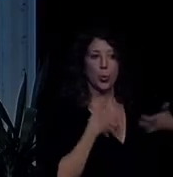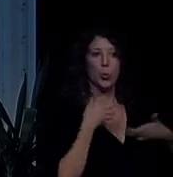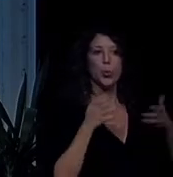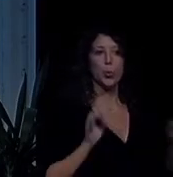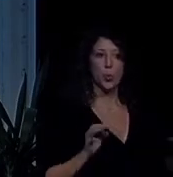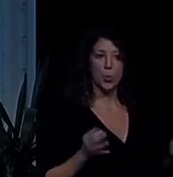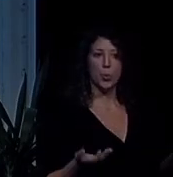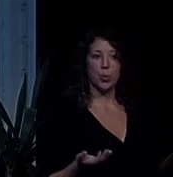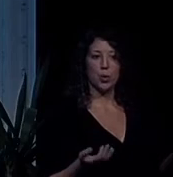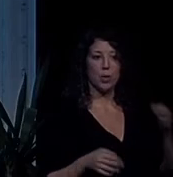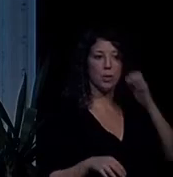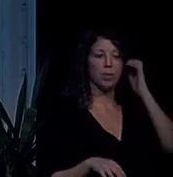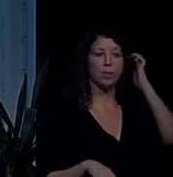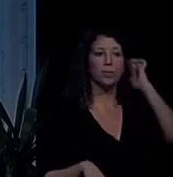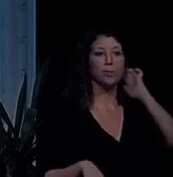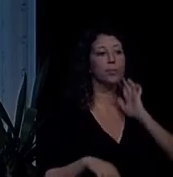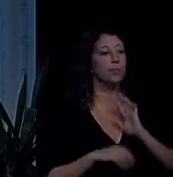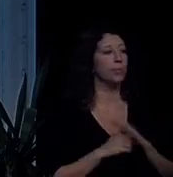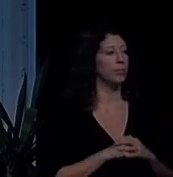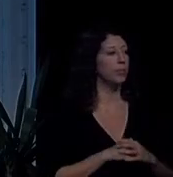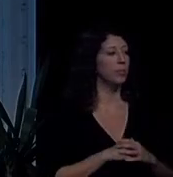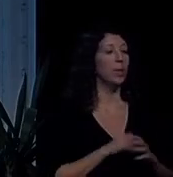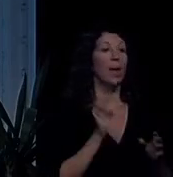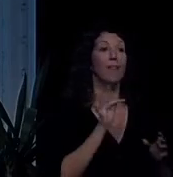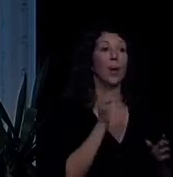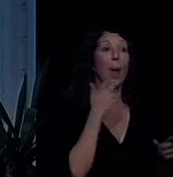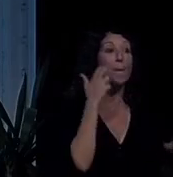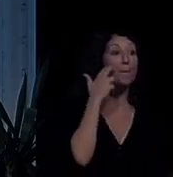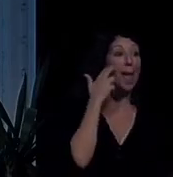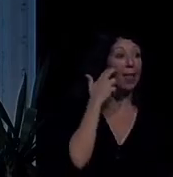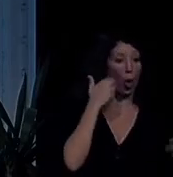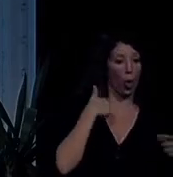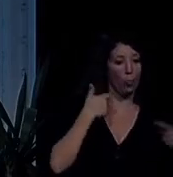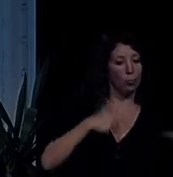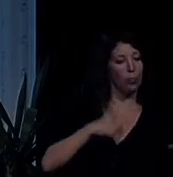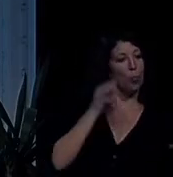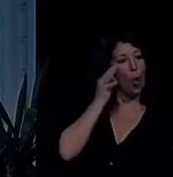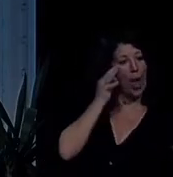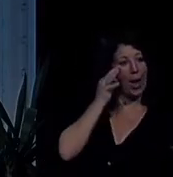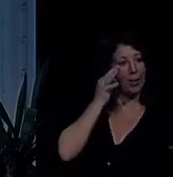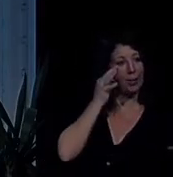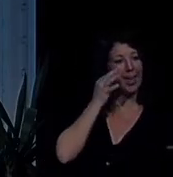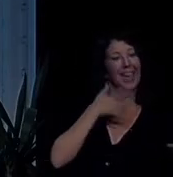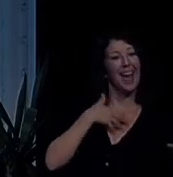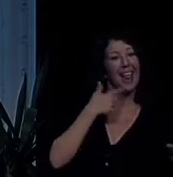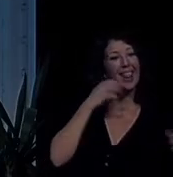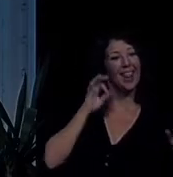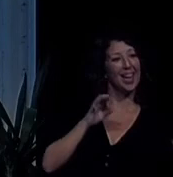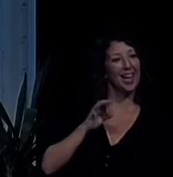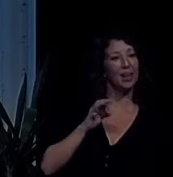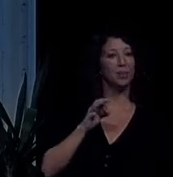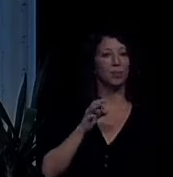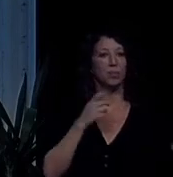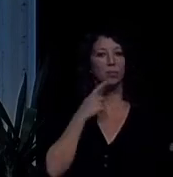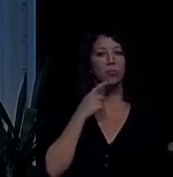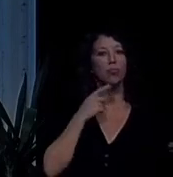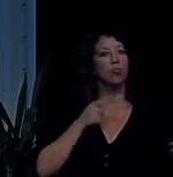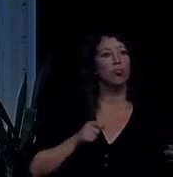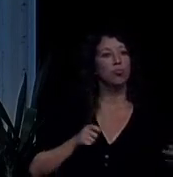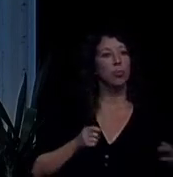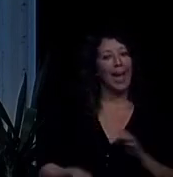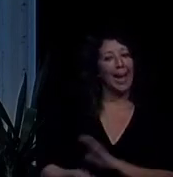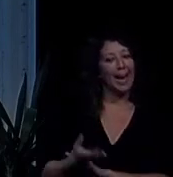Pero cuando las Farrucas dicen el miedo va a cambiar de bando, no están diciendo que vayan a generar